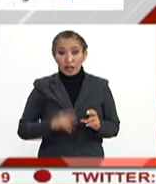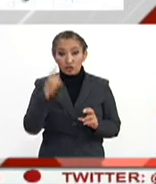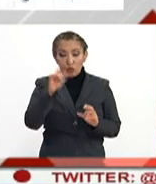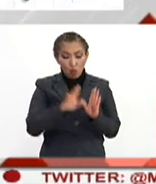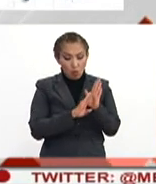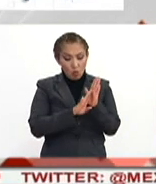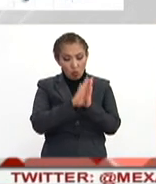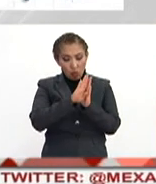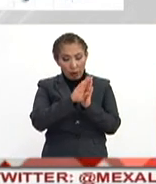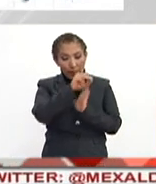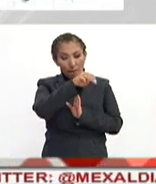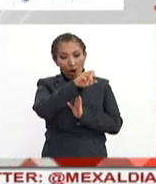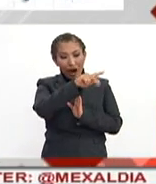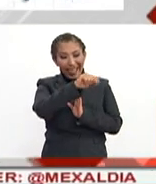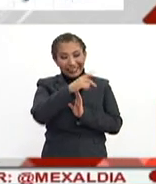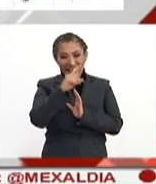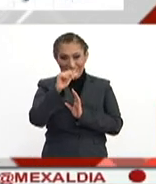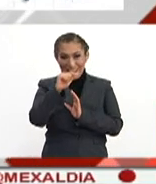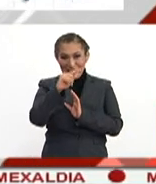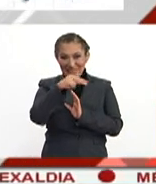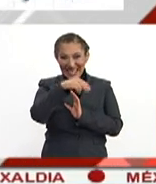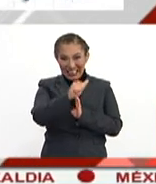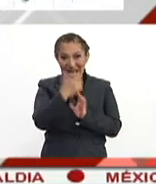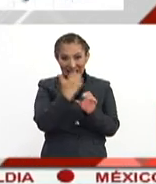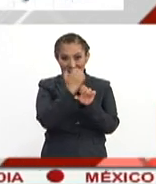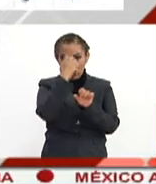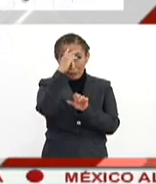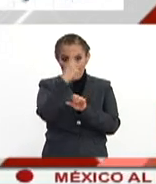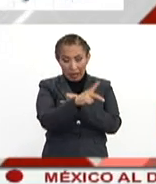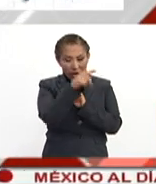estás hablando de Morena con Delfina en el Estado de México,